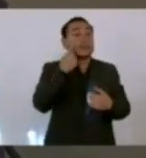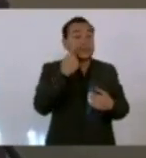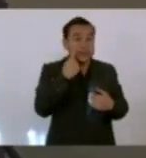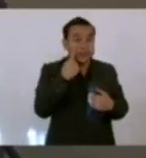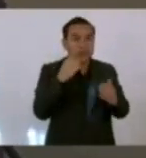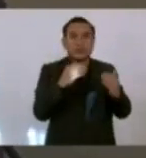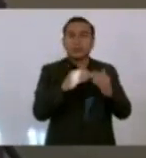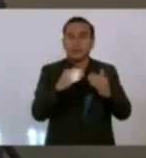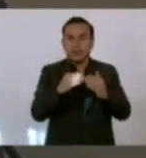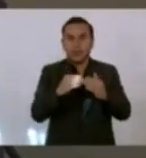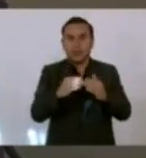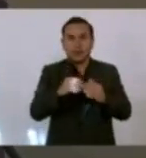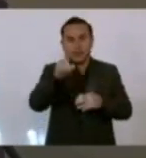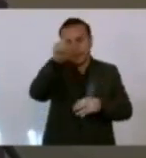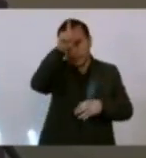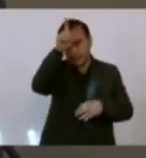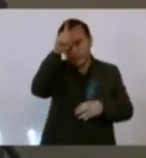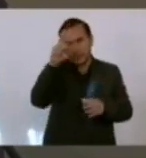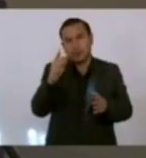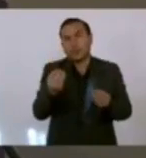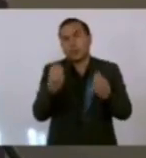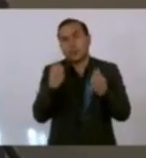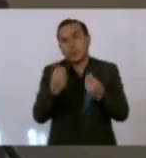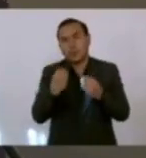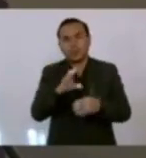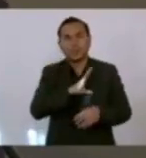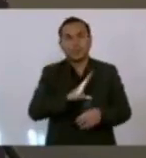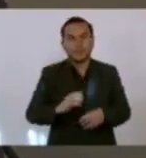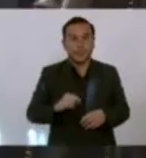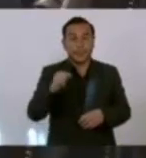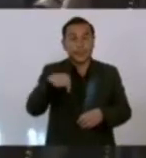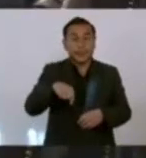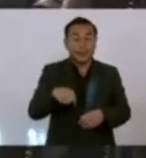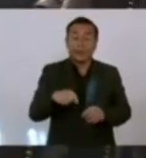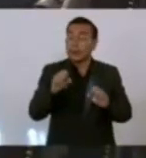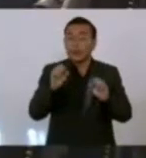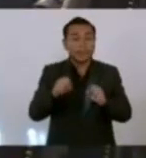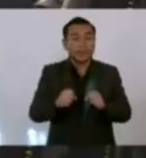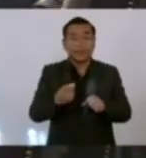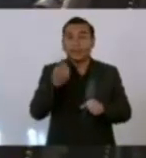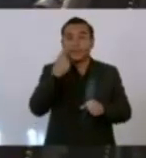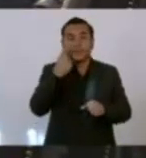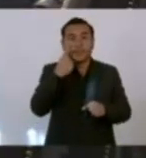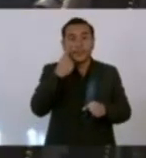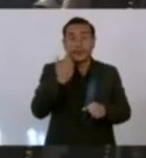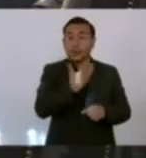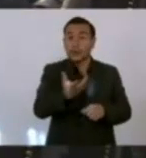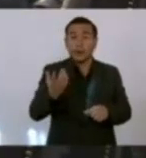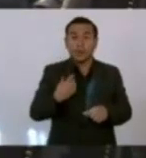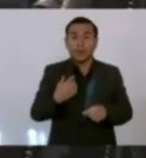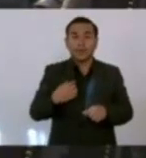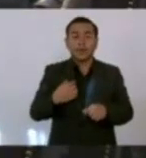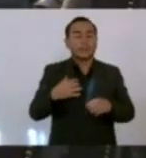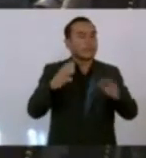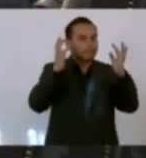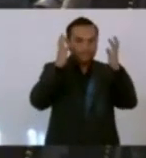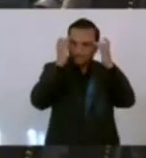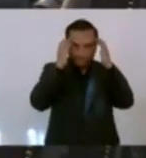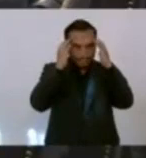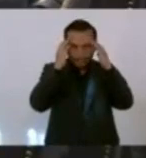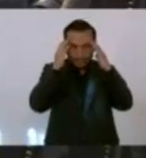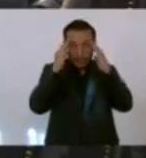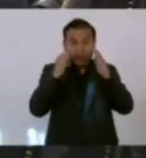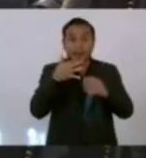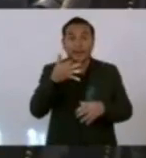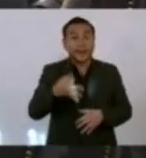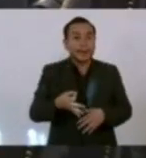Alemania, pues mucho menos está El Salvador o cualquier país de la región. La gente dice, no se preocupen, estamos preparados, pero no